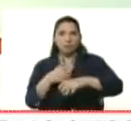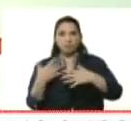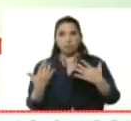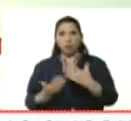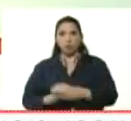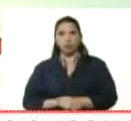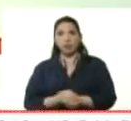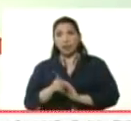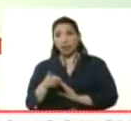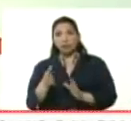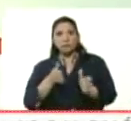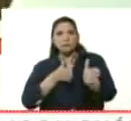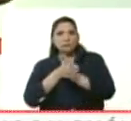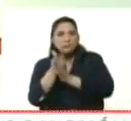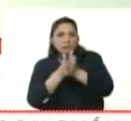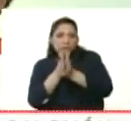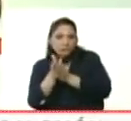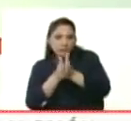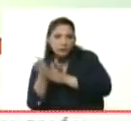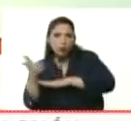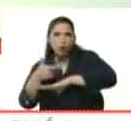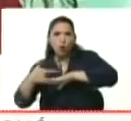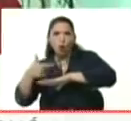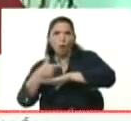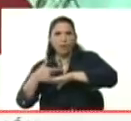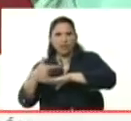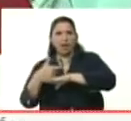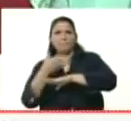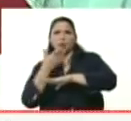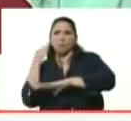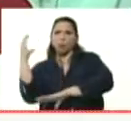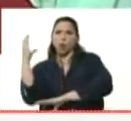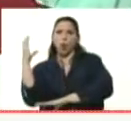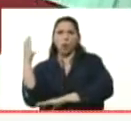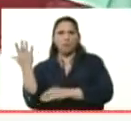Eso es una mantequilla, hacer gobernar en Colombia.